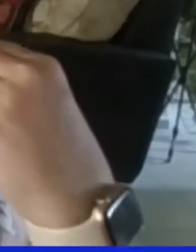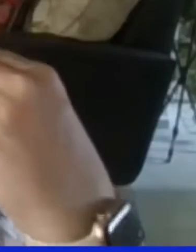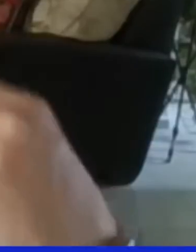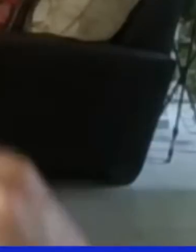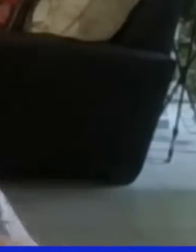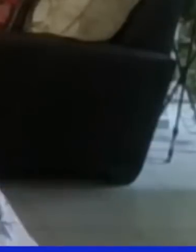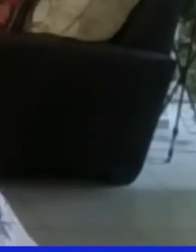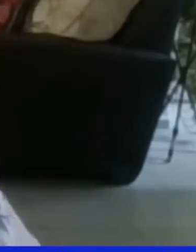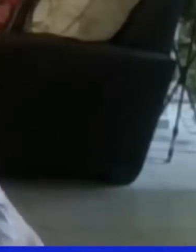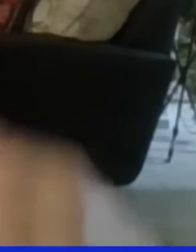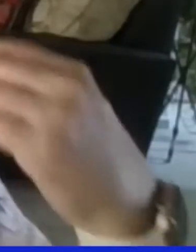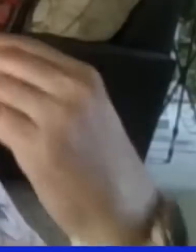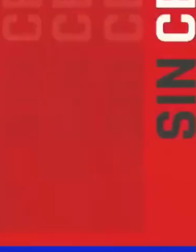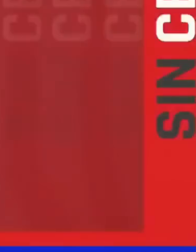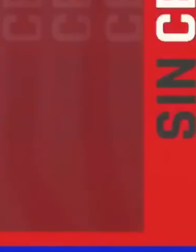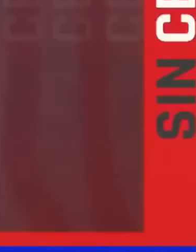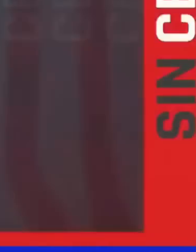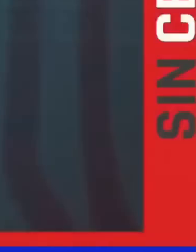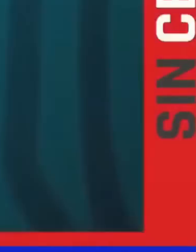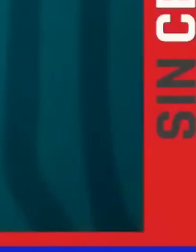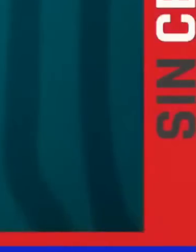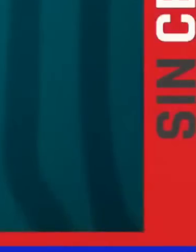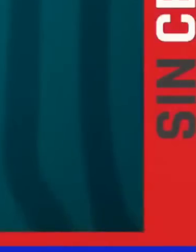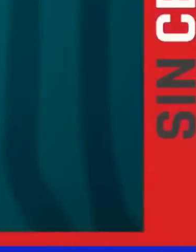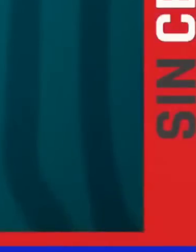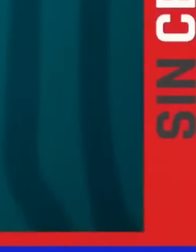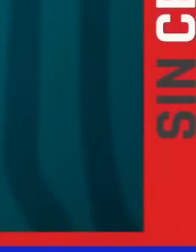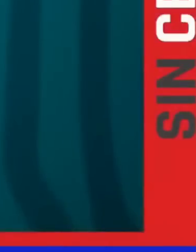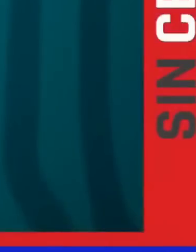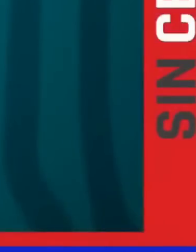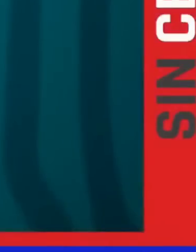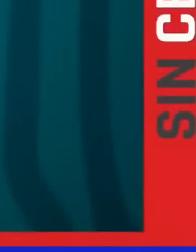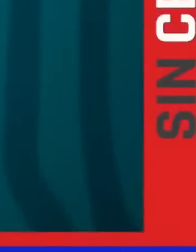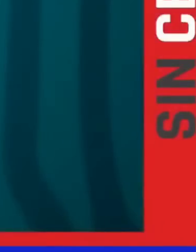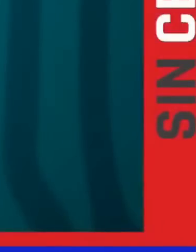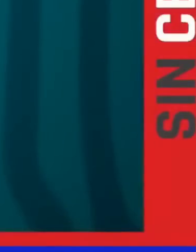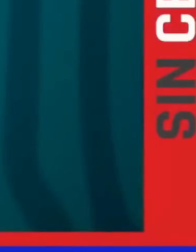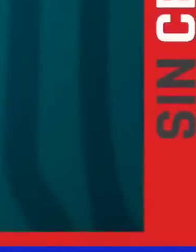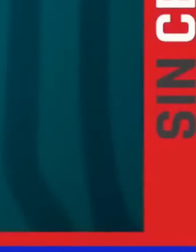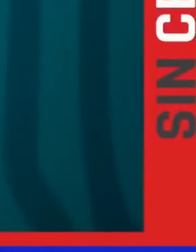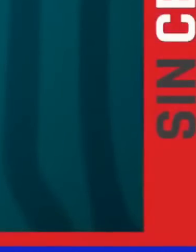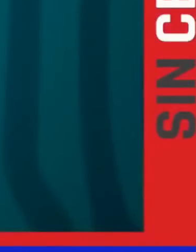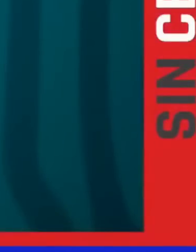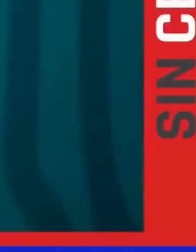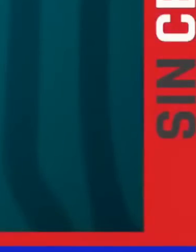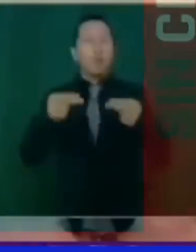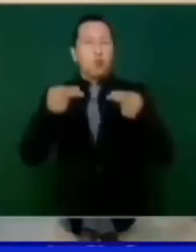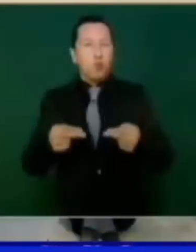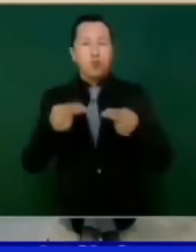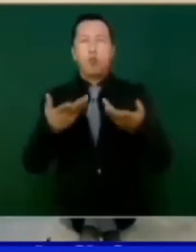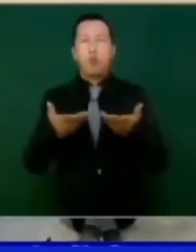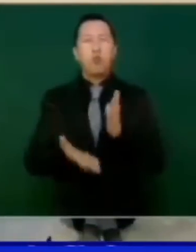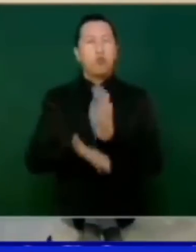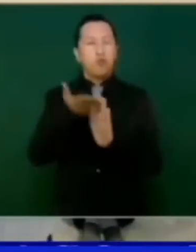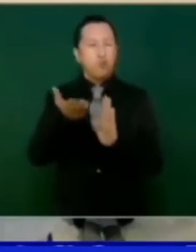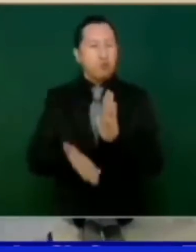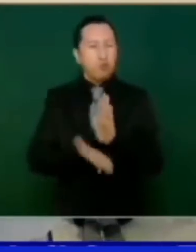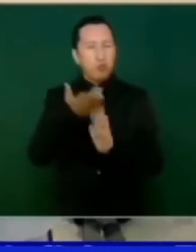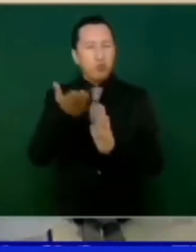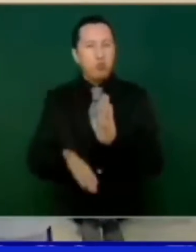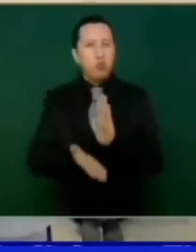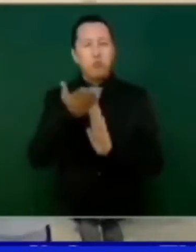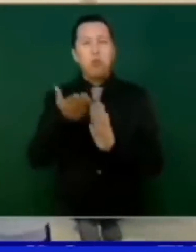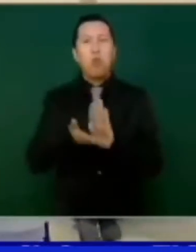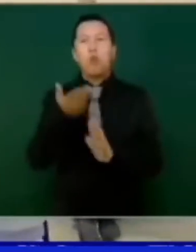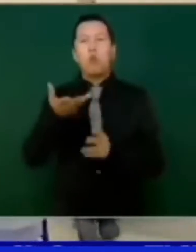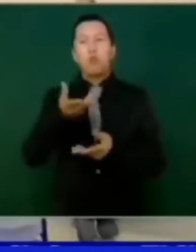pueden decirle de todo el tiempo, todos los días, sin pausa, pero el presidente no tiene derecho a